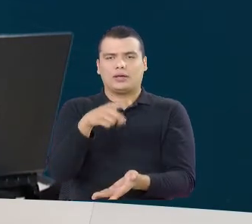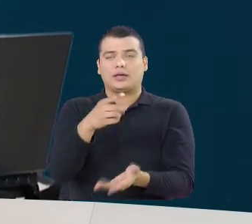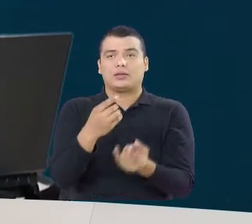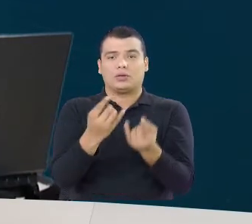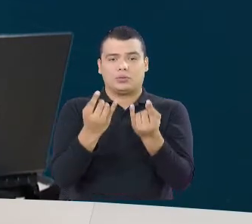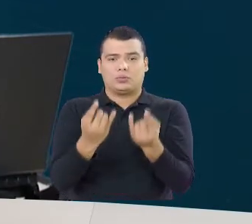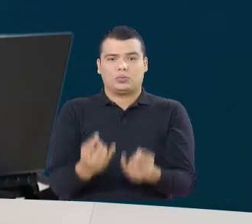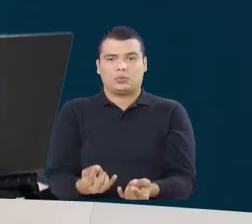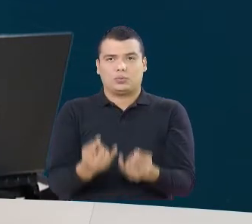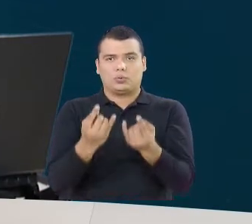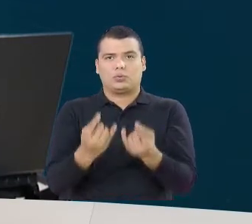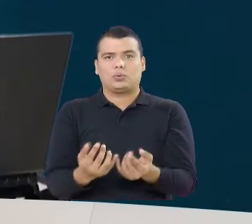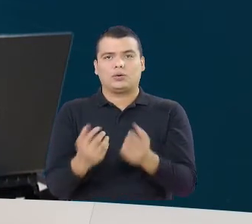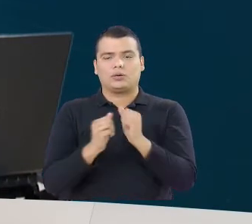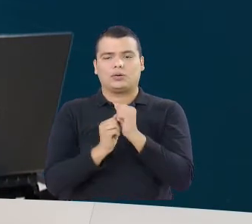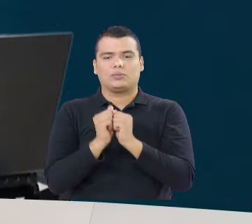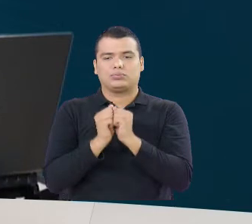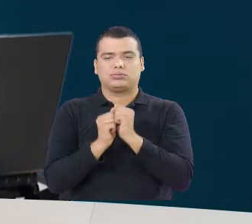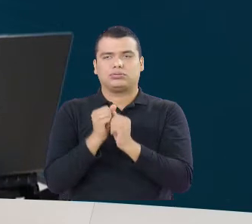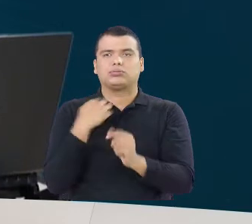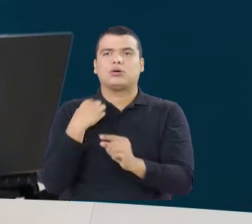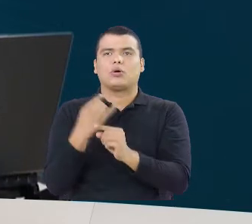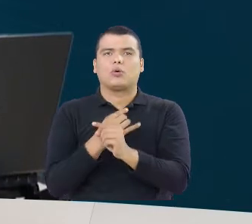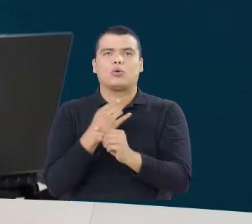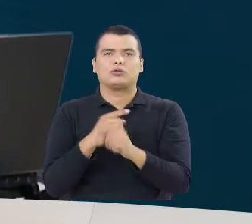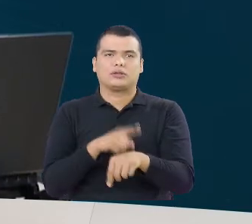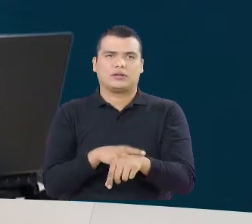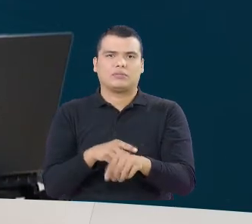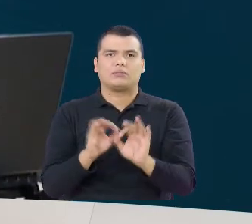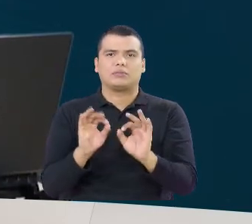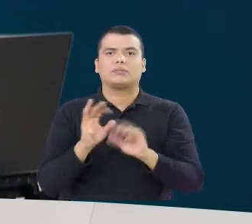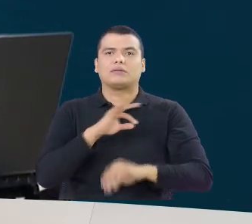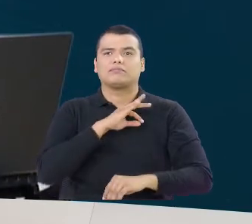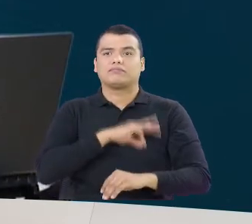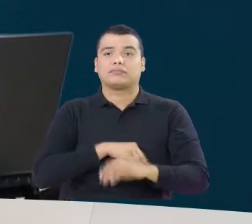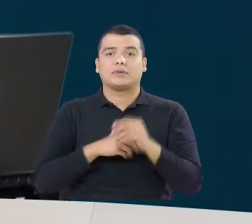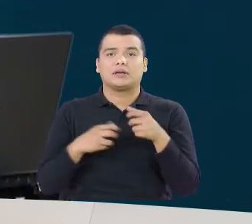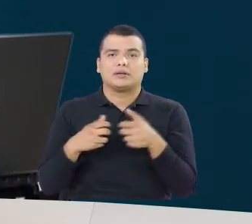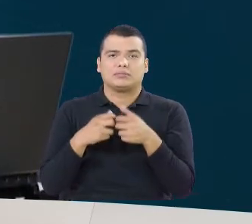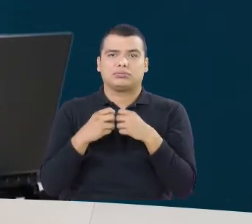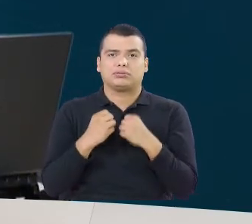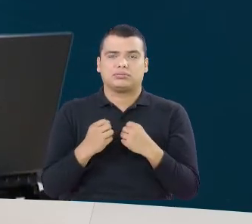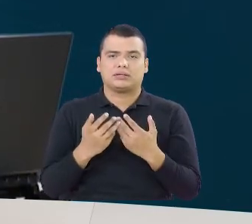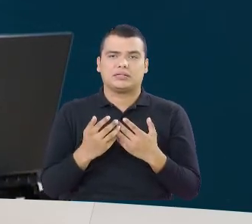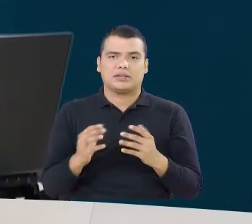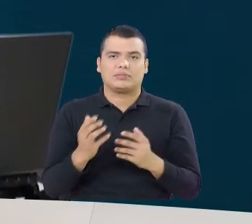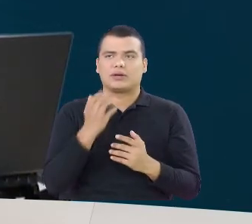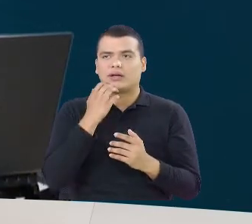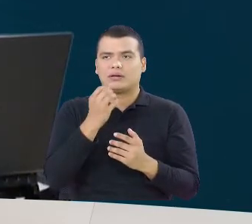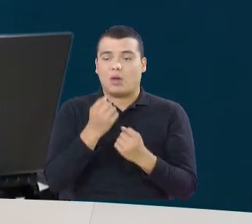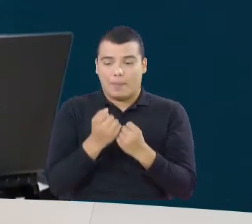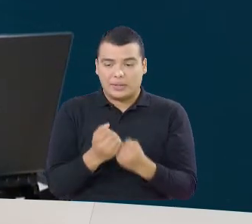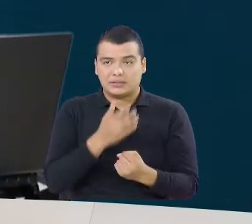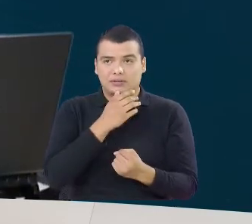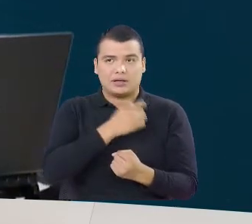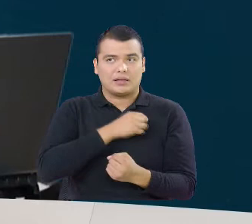motor trabaje menos y utilice un motor pequeño, porque si no le colocara contrapeso necesitaría un motor muy grande.